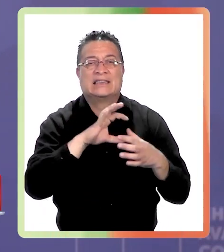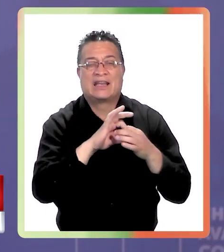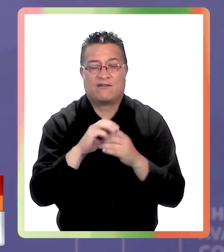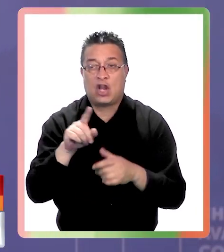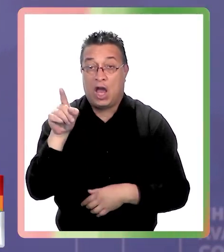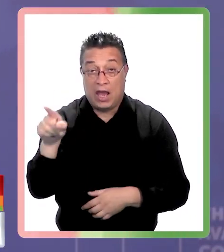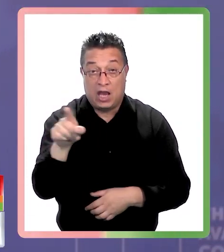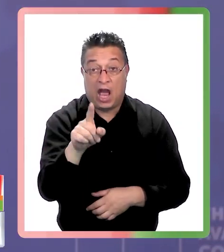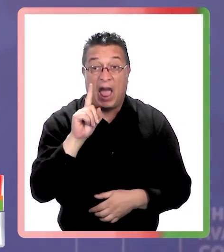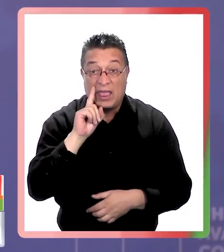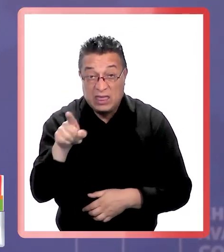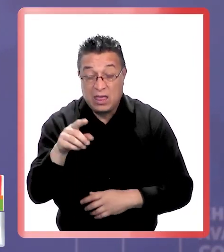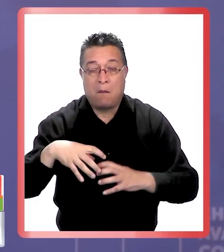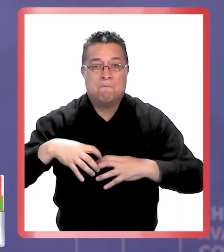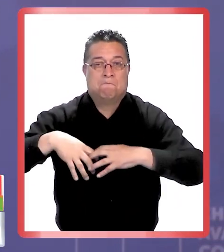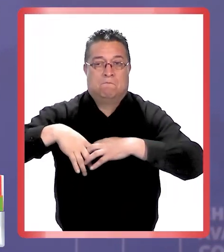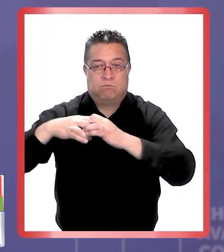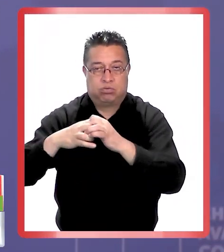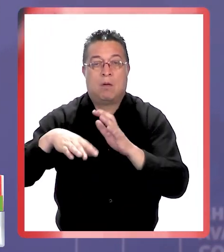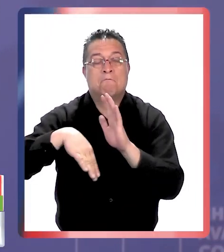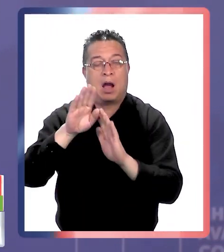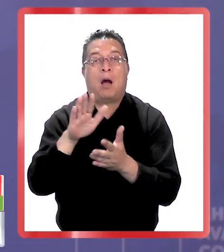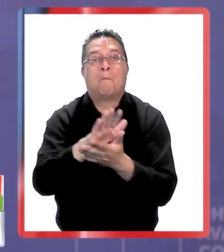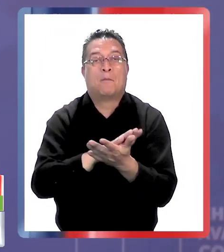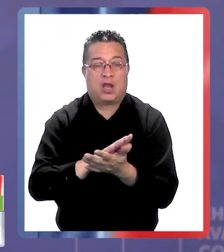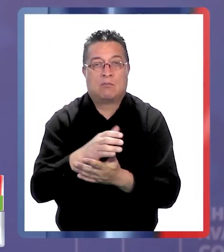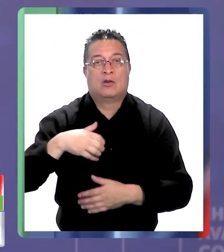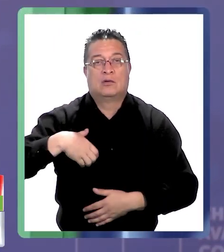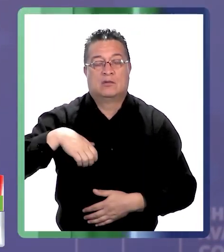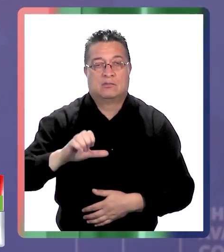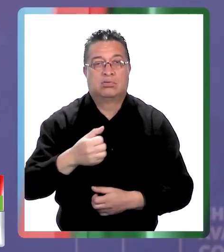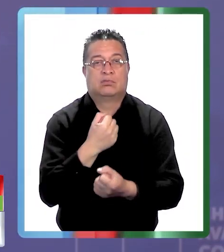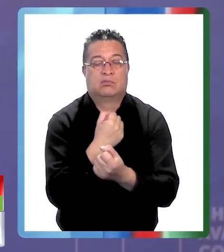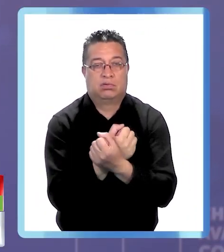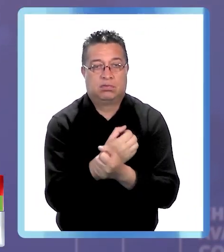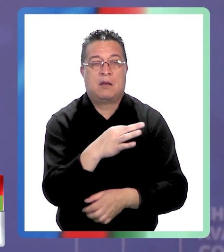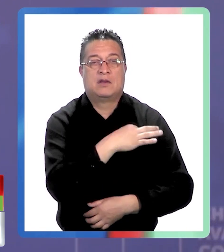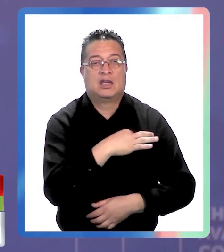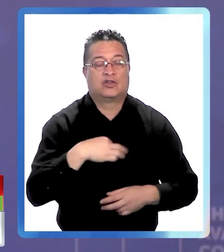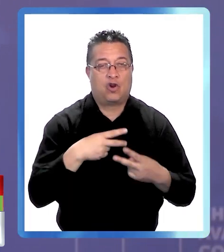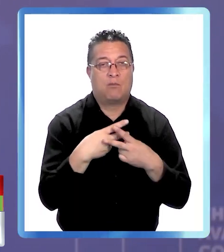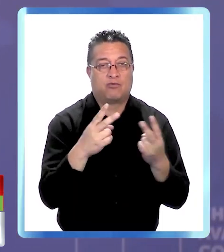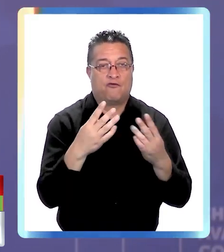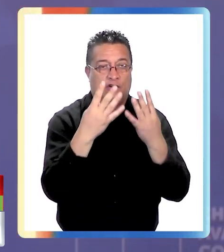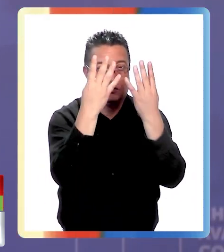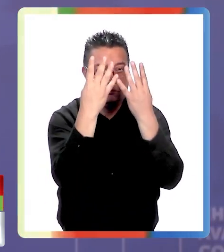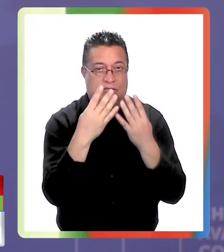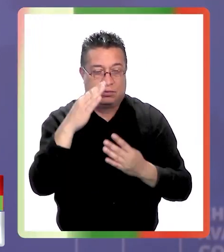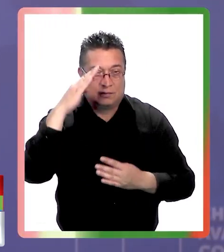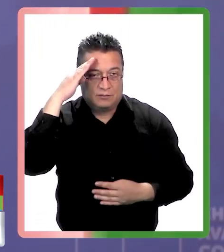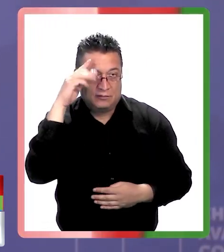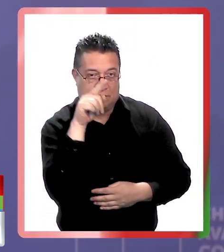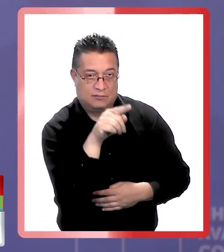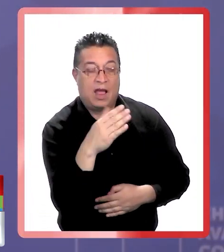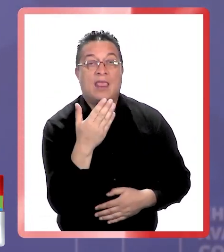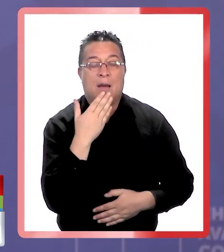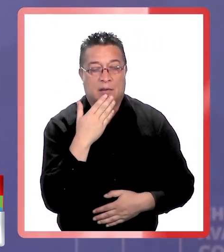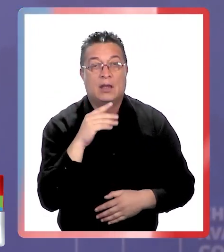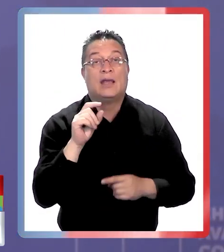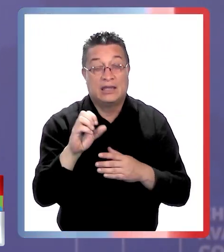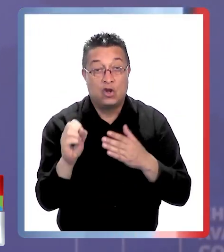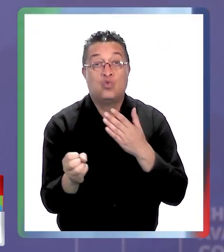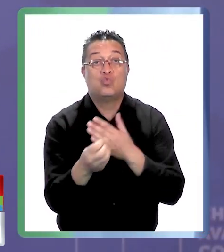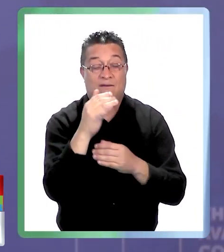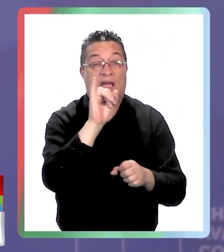aquellas que existen, robustecerlas, como las policías, por ejemplo, como el Ministerio Público, como Gendarmería, pero también